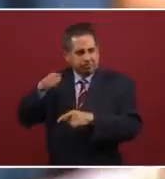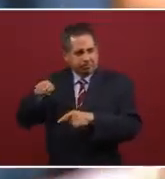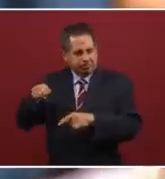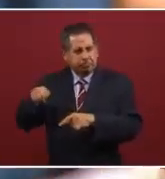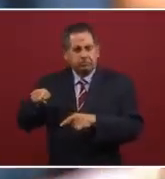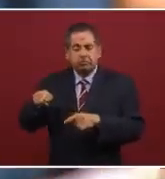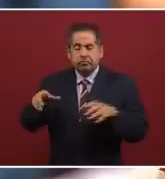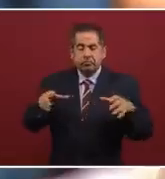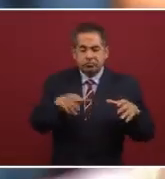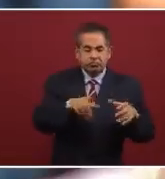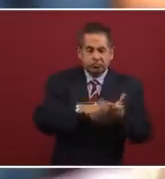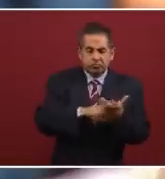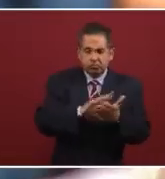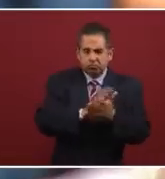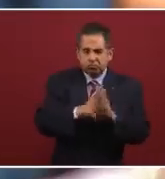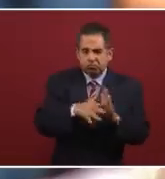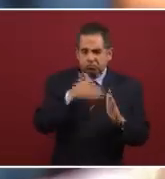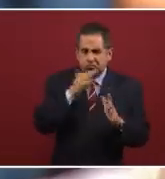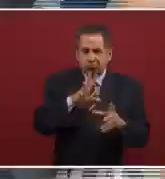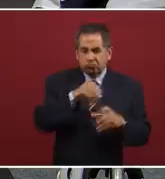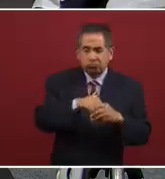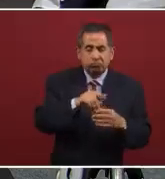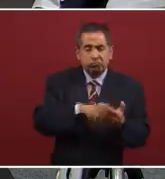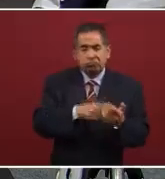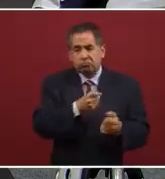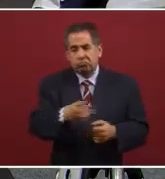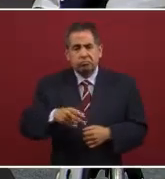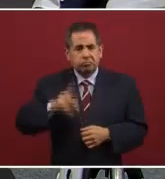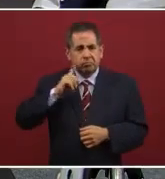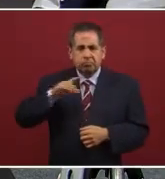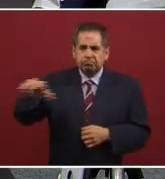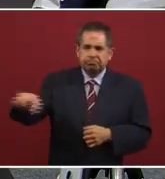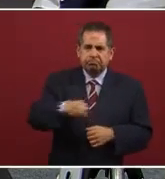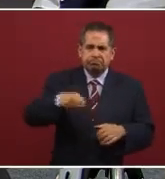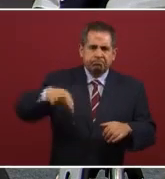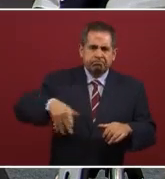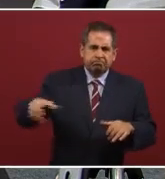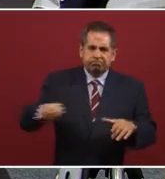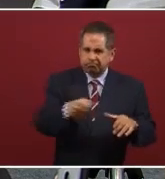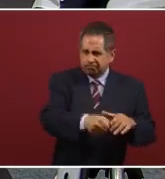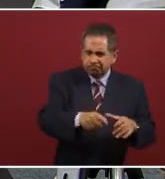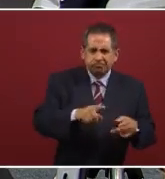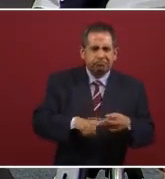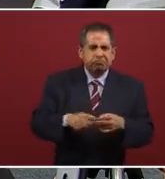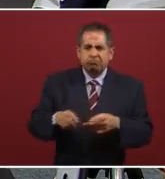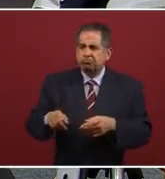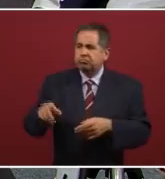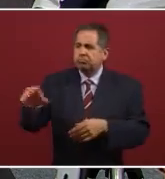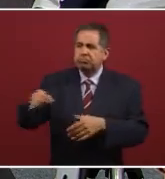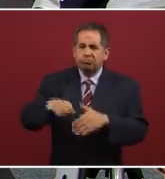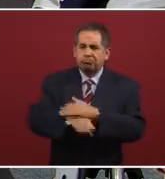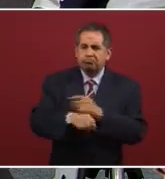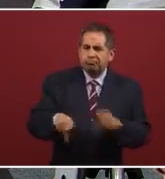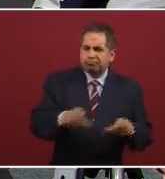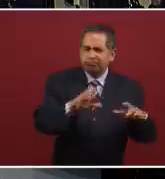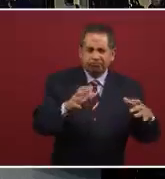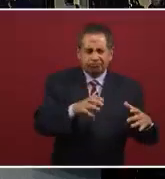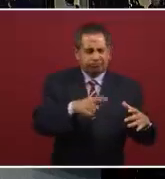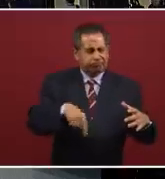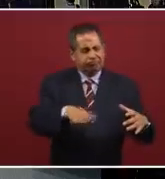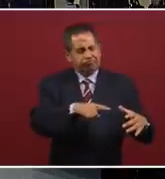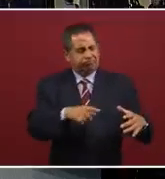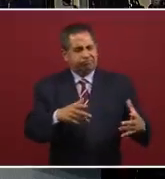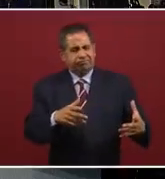cabo. Pues sí, la prostitución de mujeres, la trata de mujeres se lleva a cabo. Entonces es imposible poder tener un Estado